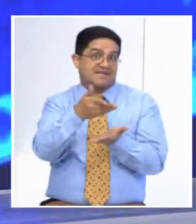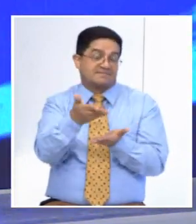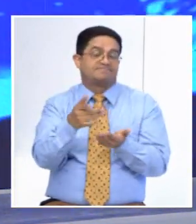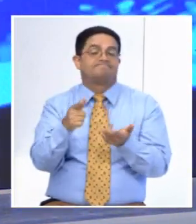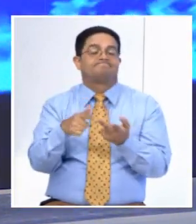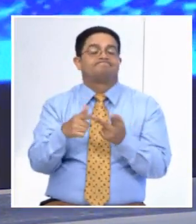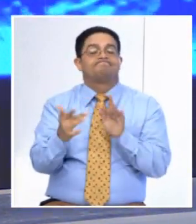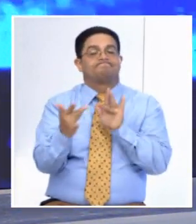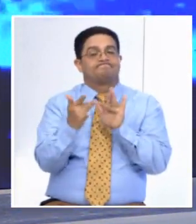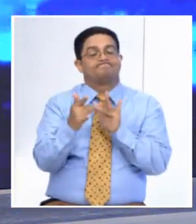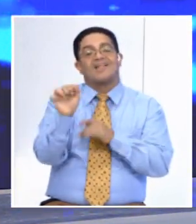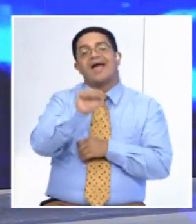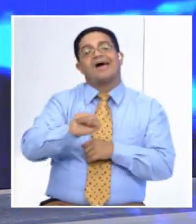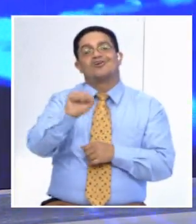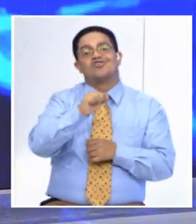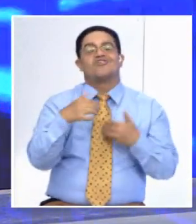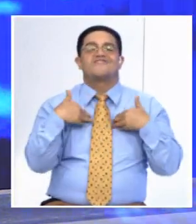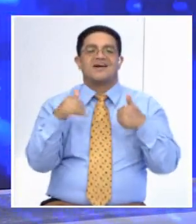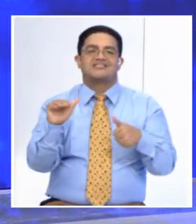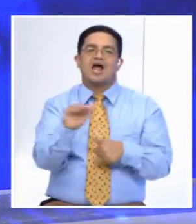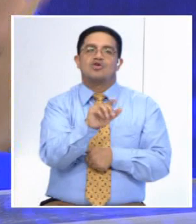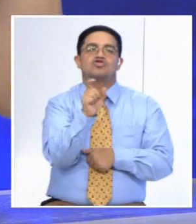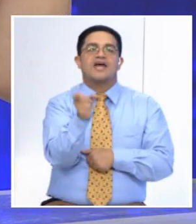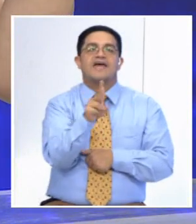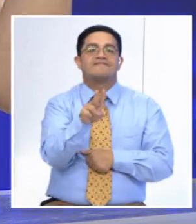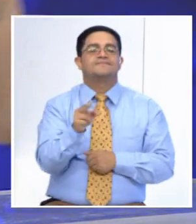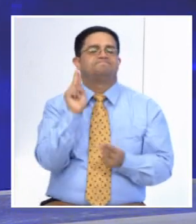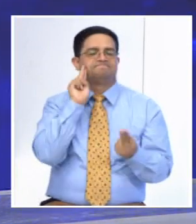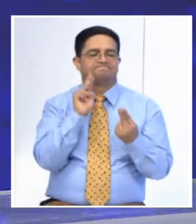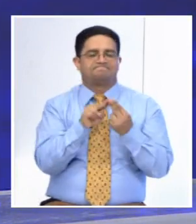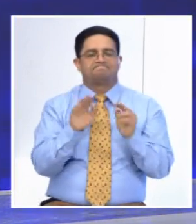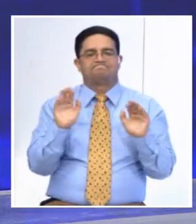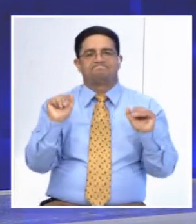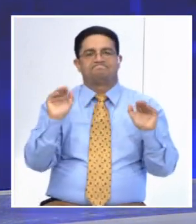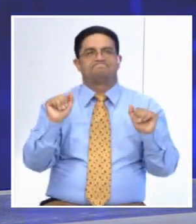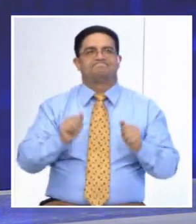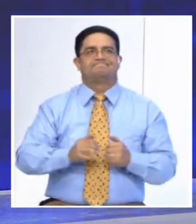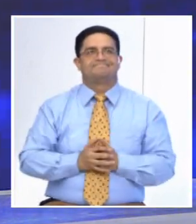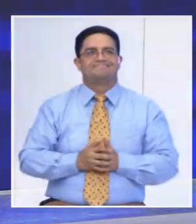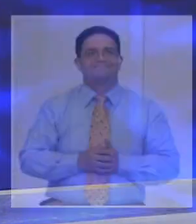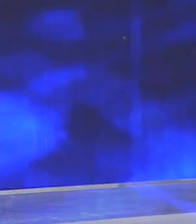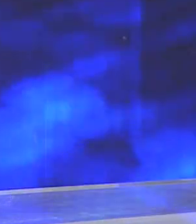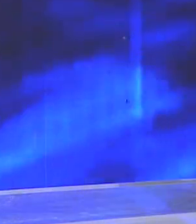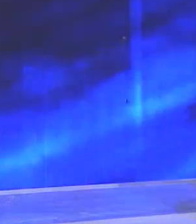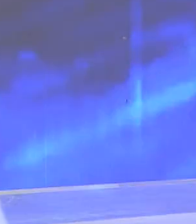Nuestras cuentas, @salud_gb, @danilajsalas. Será hasta una próxima oportunidad.